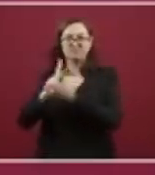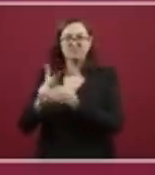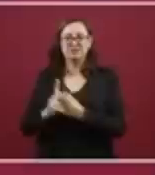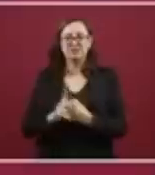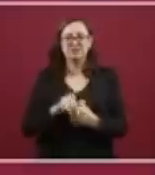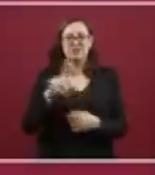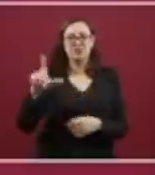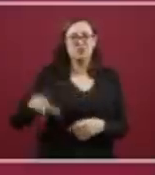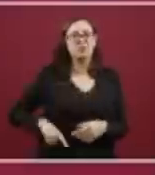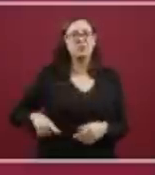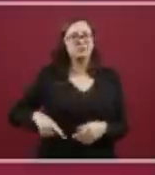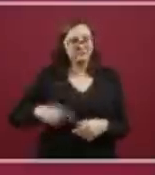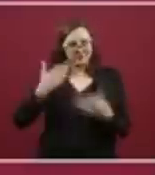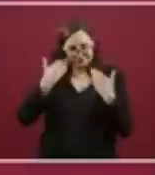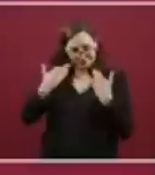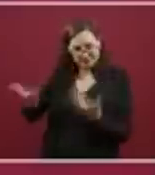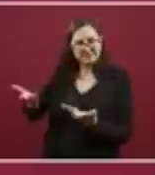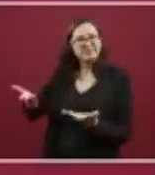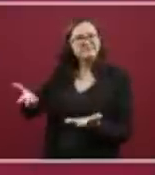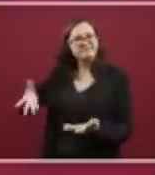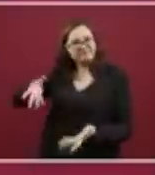tengan para que aprendan.